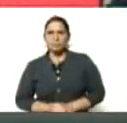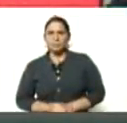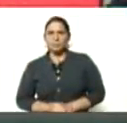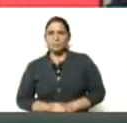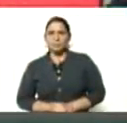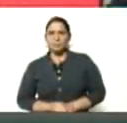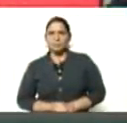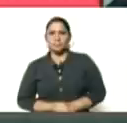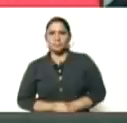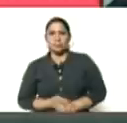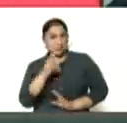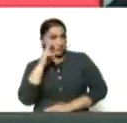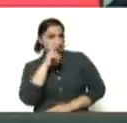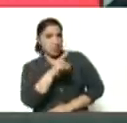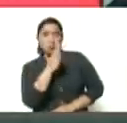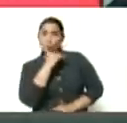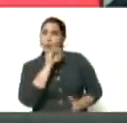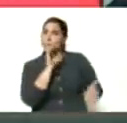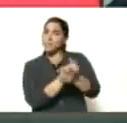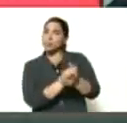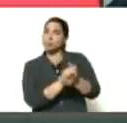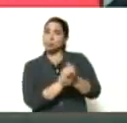Si ves a tu enemigo